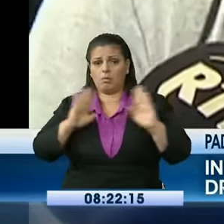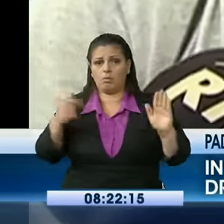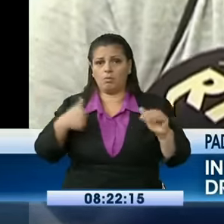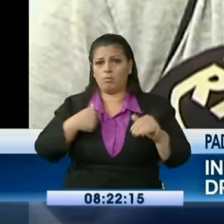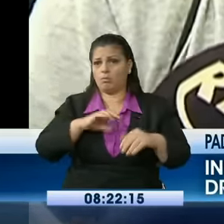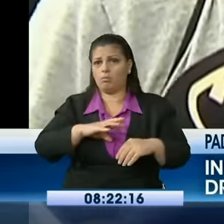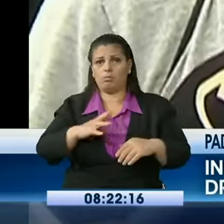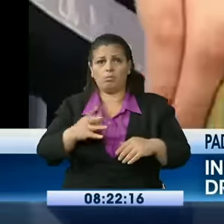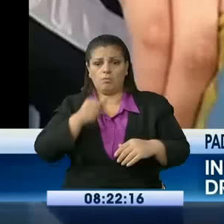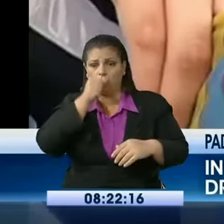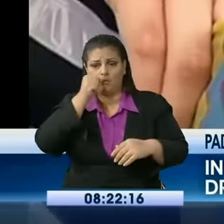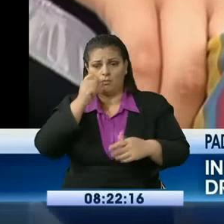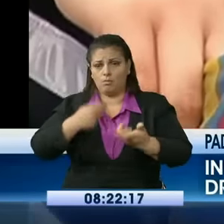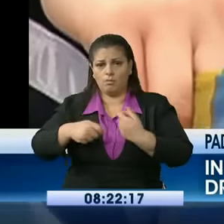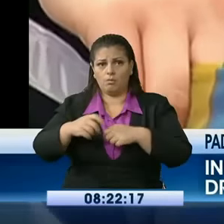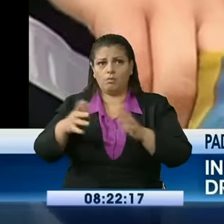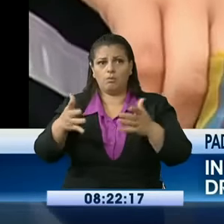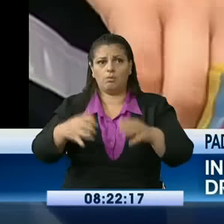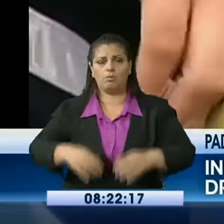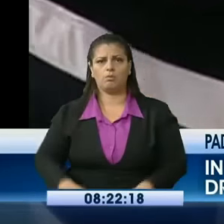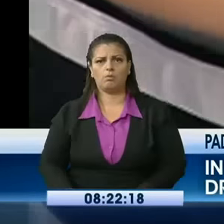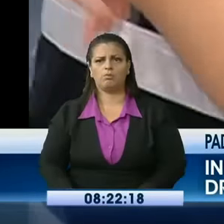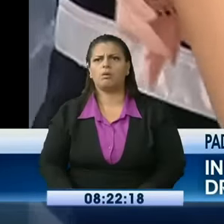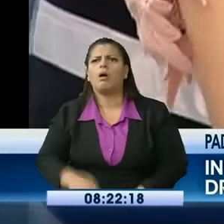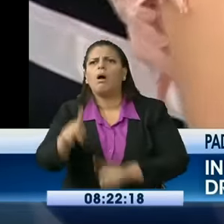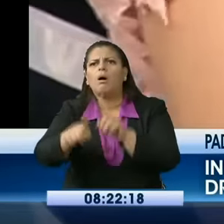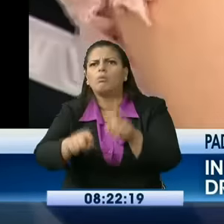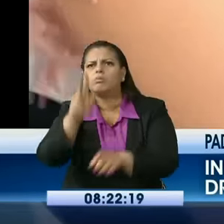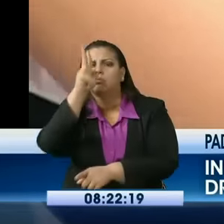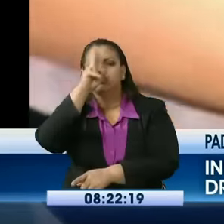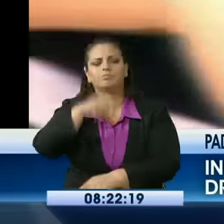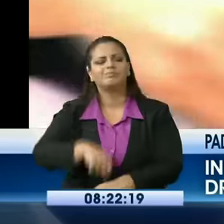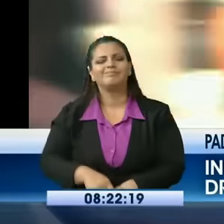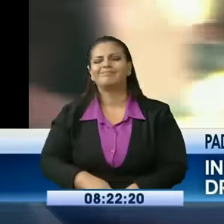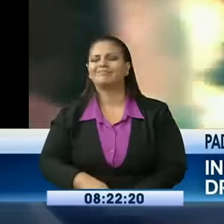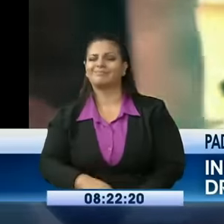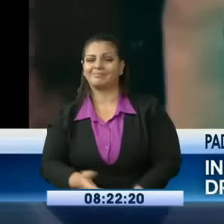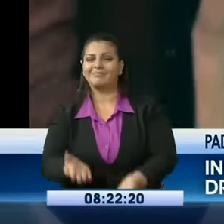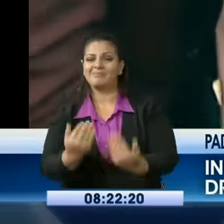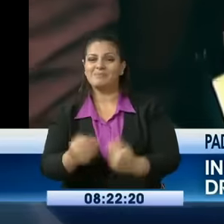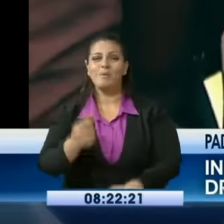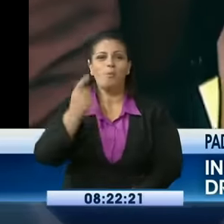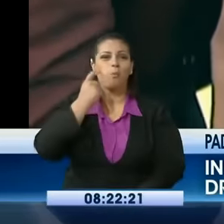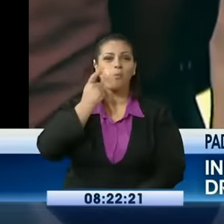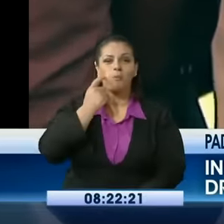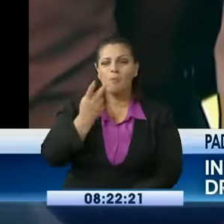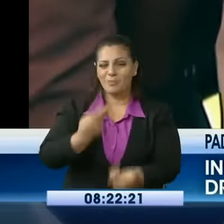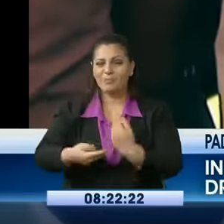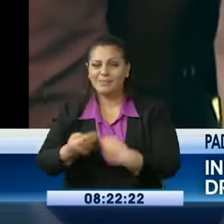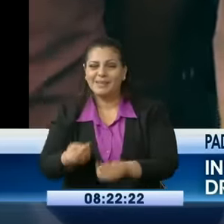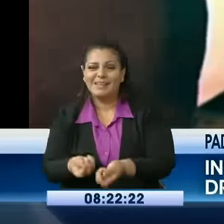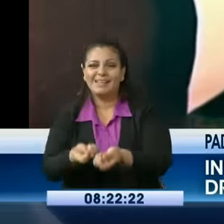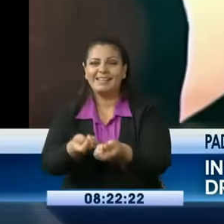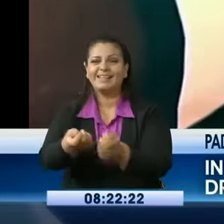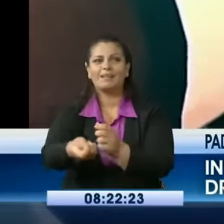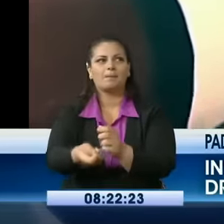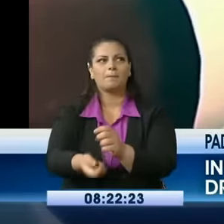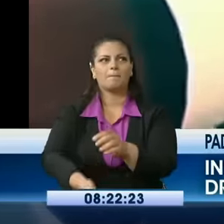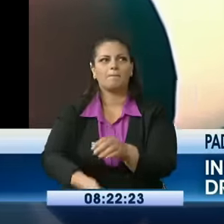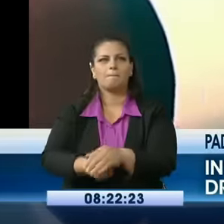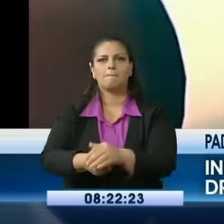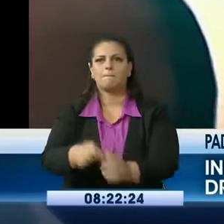estamos controlando cada uno de ellos a fin de evitar el consumo, a fin de evitar el microtráfico. En este operativo no se